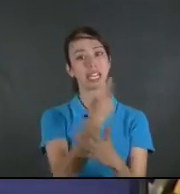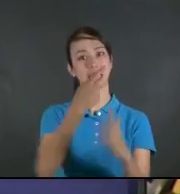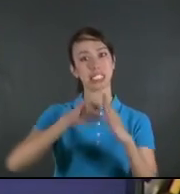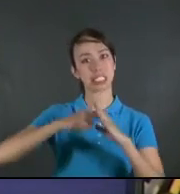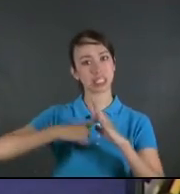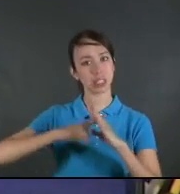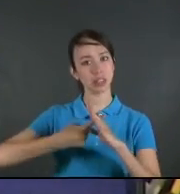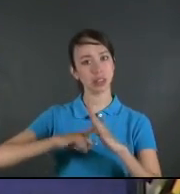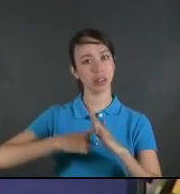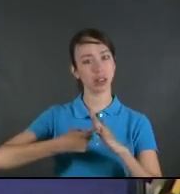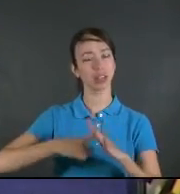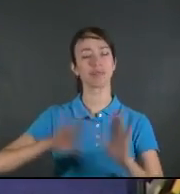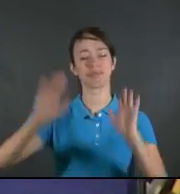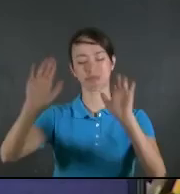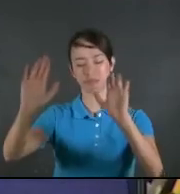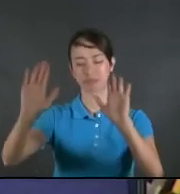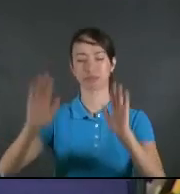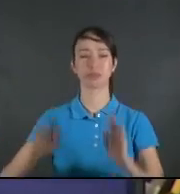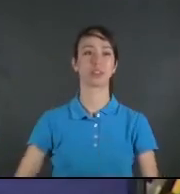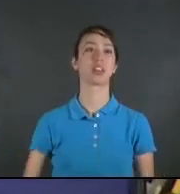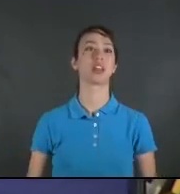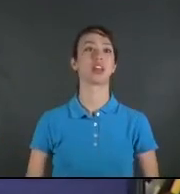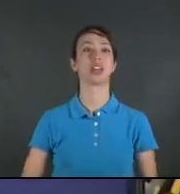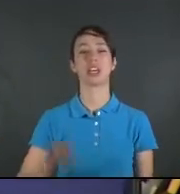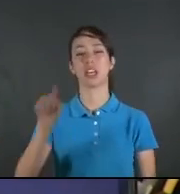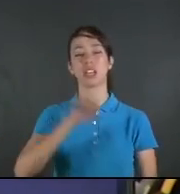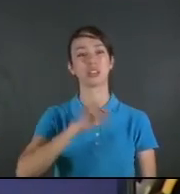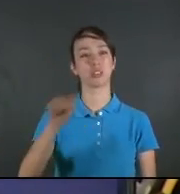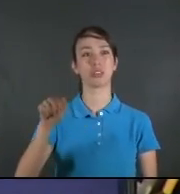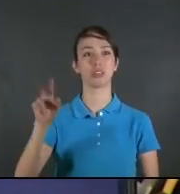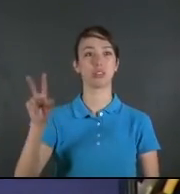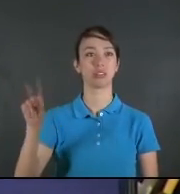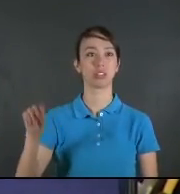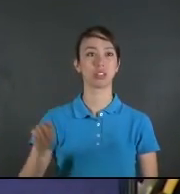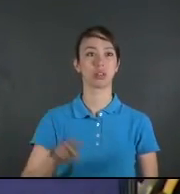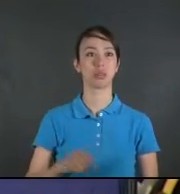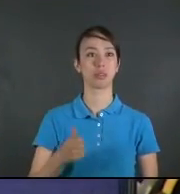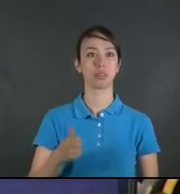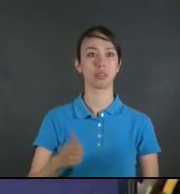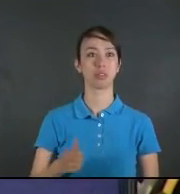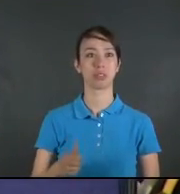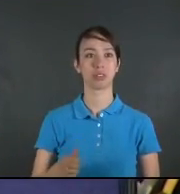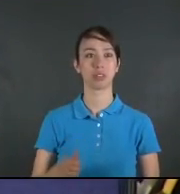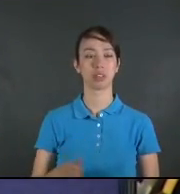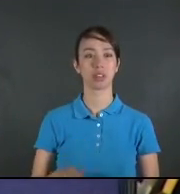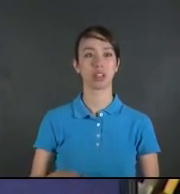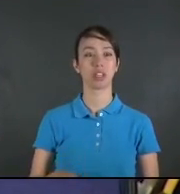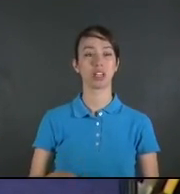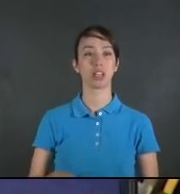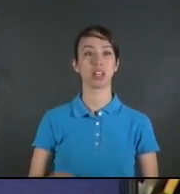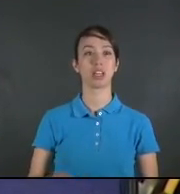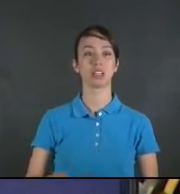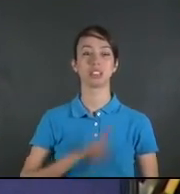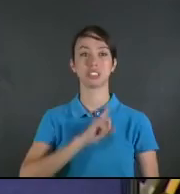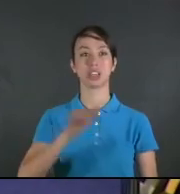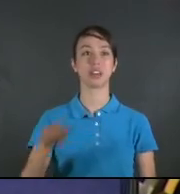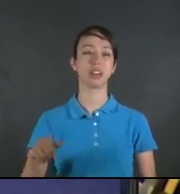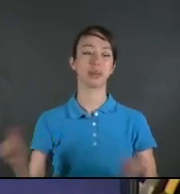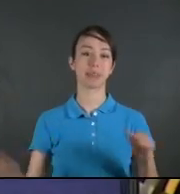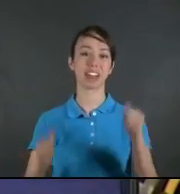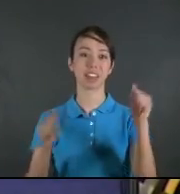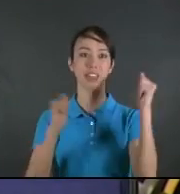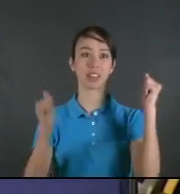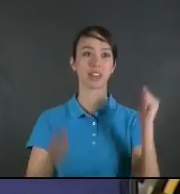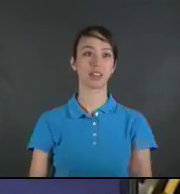reinicia a ver a ver a ver a ver eso no está muerto Andaba de parranda